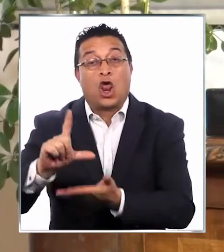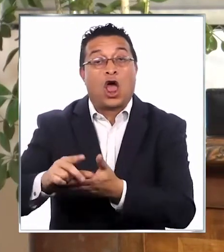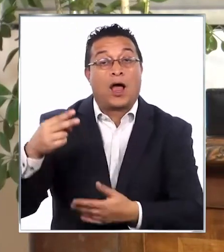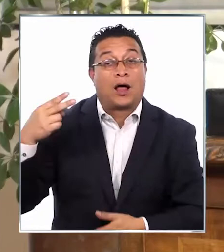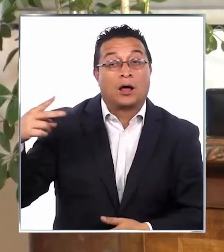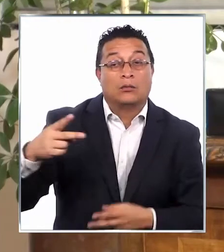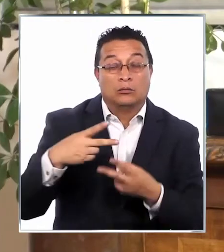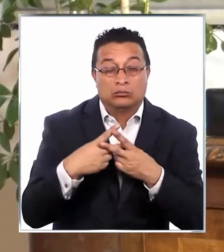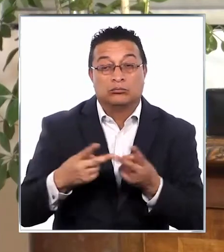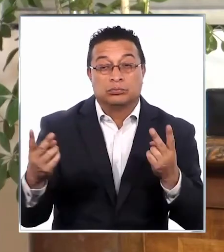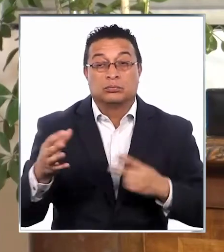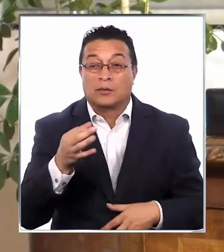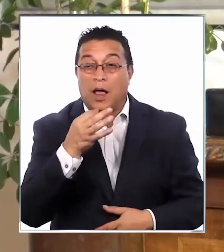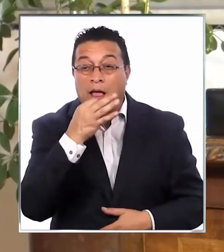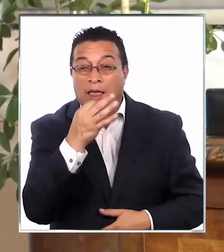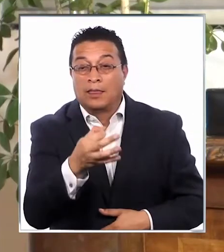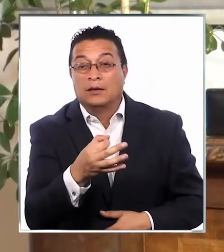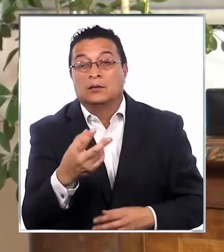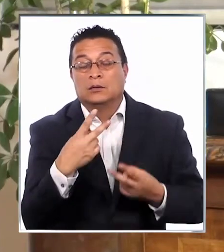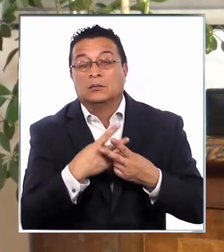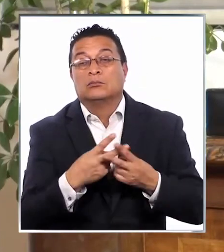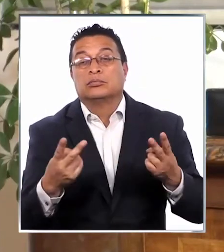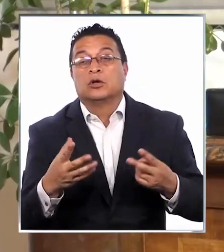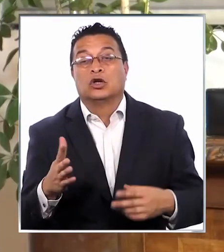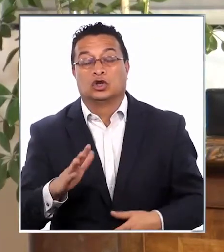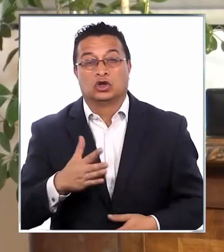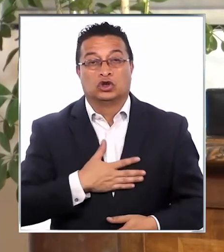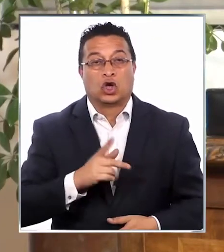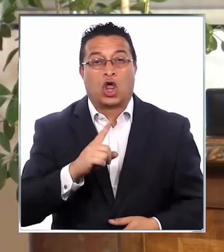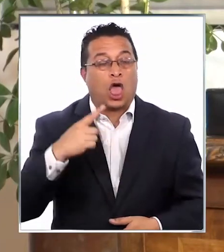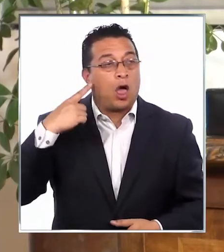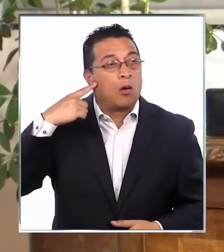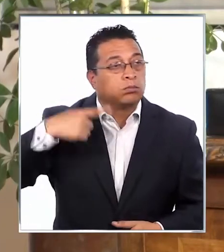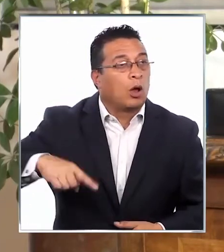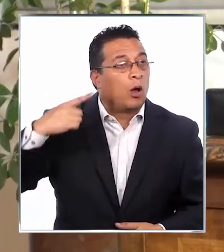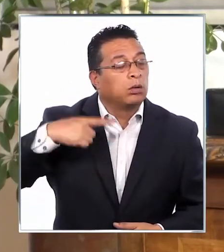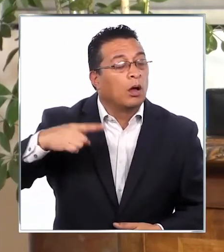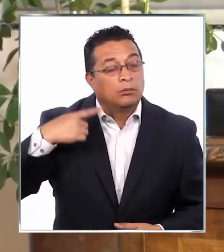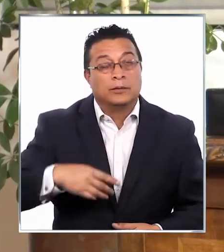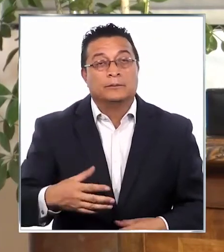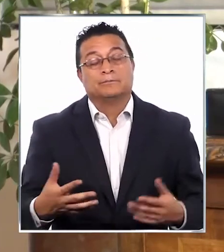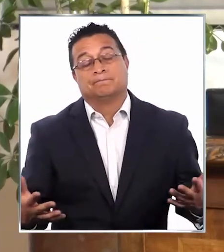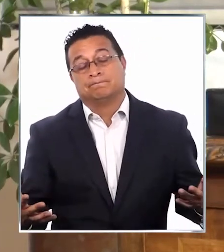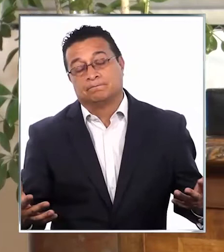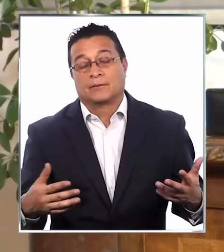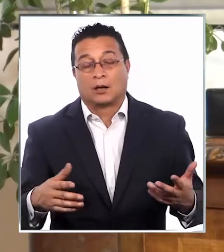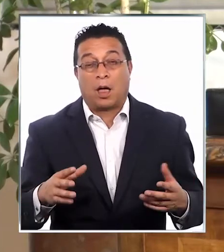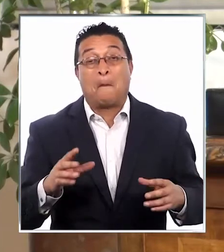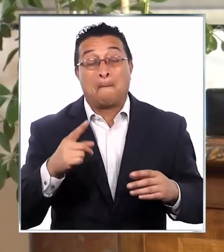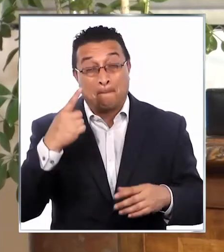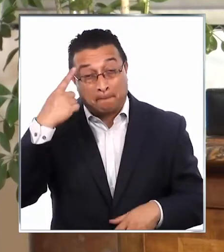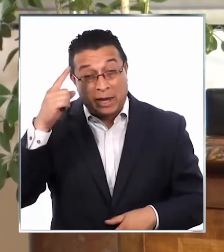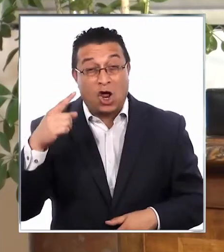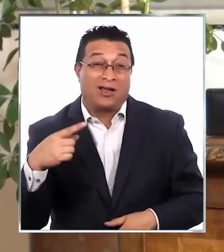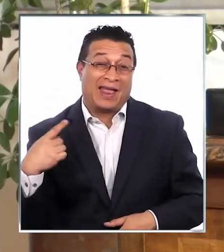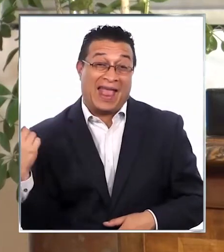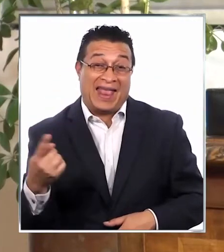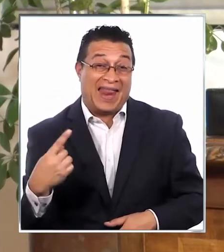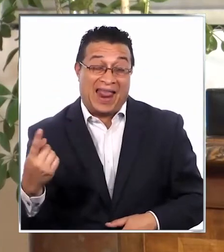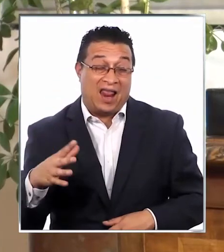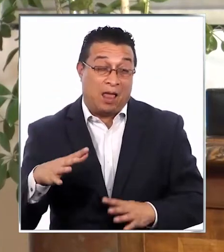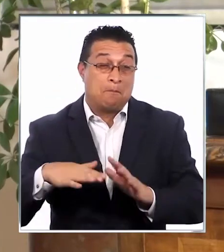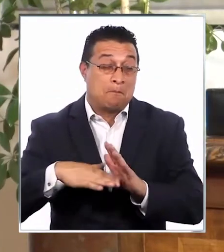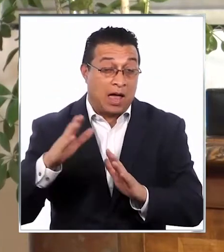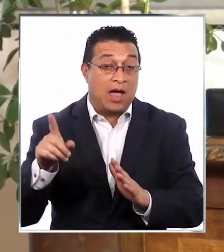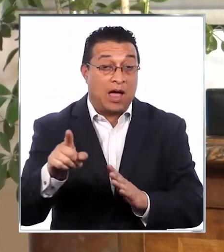local donde dicen, digamos, que yo no lo escucho. En fin, pero en general yo diría